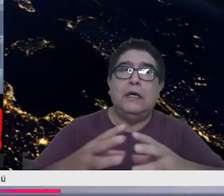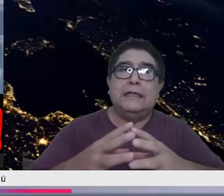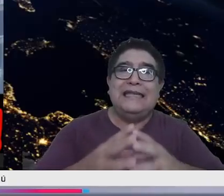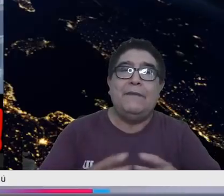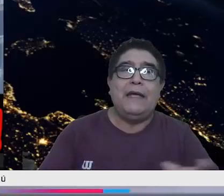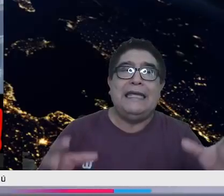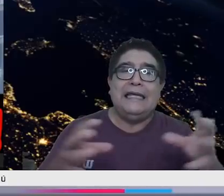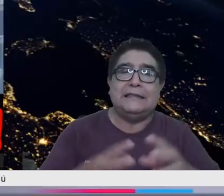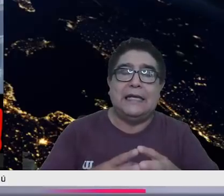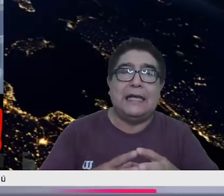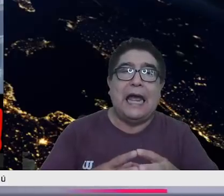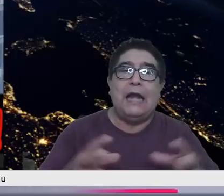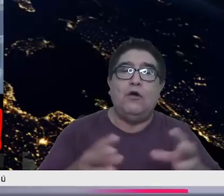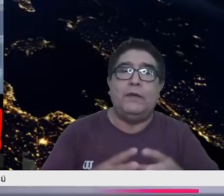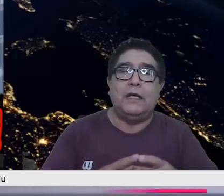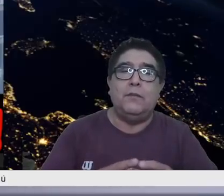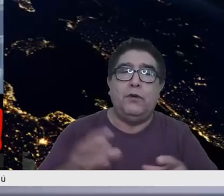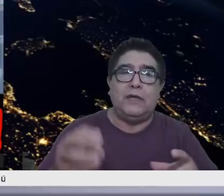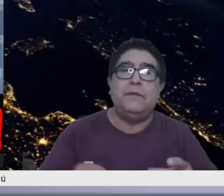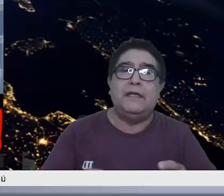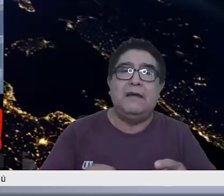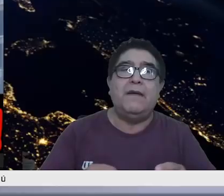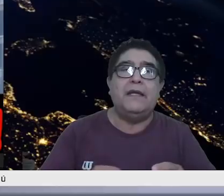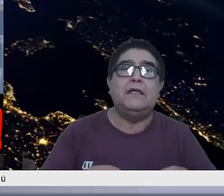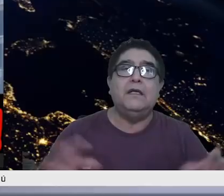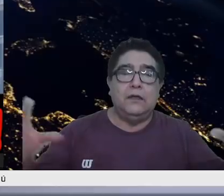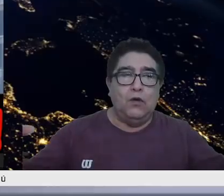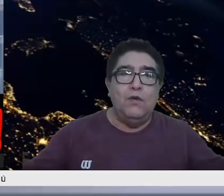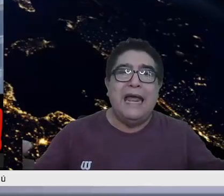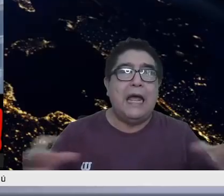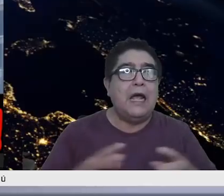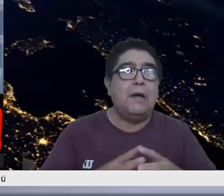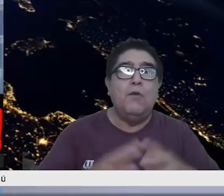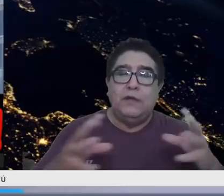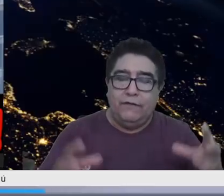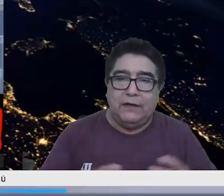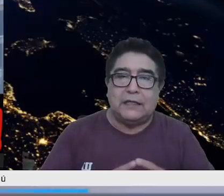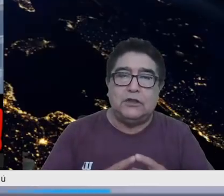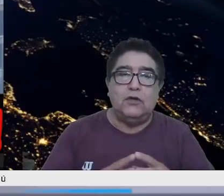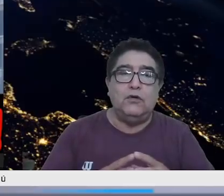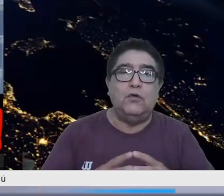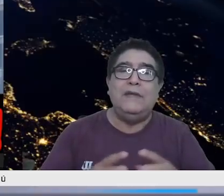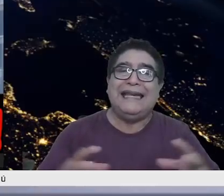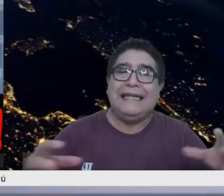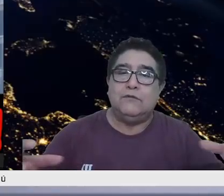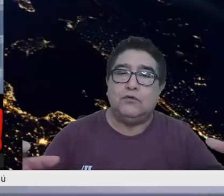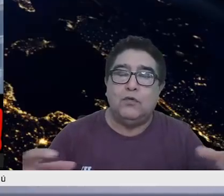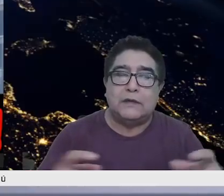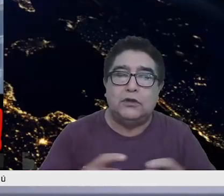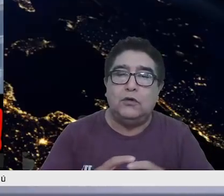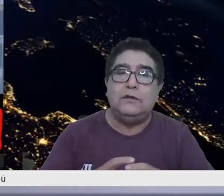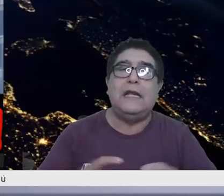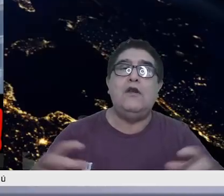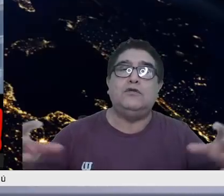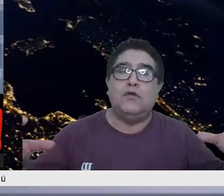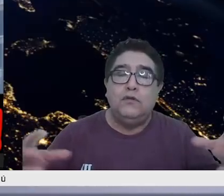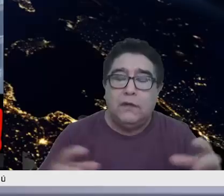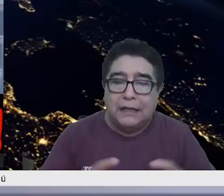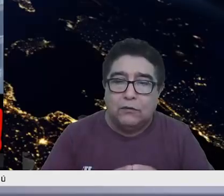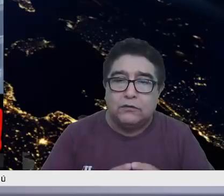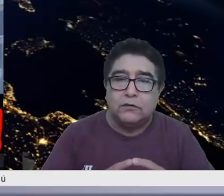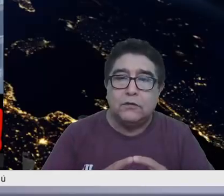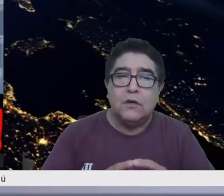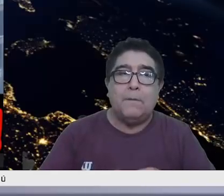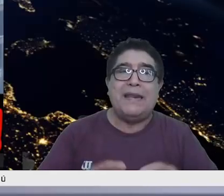Debe ingresar Al gobierno Pero también Debe haber Una modificación Una reestructuración De los